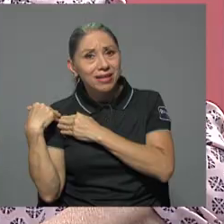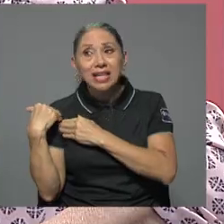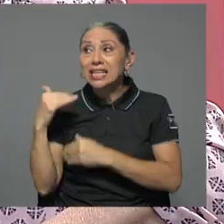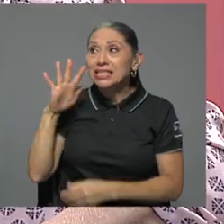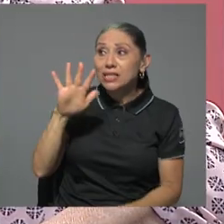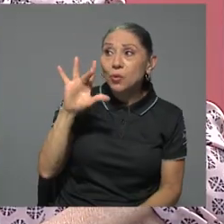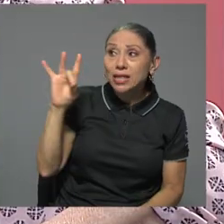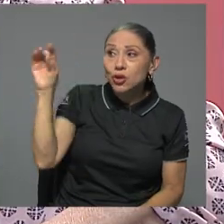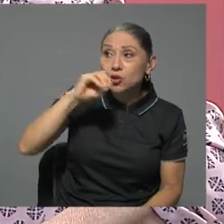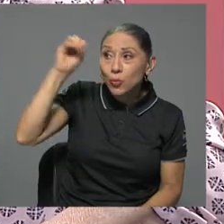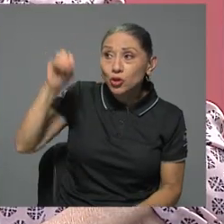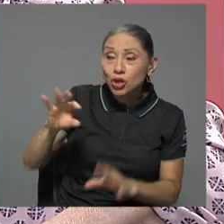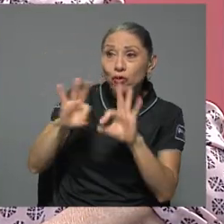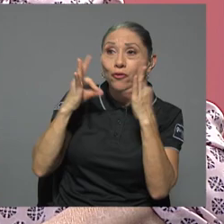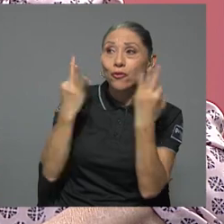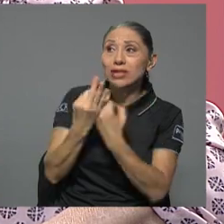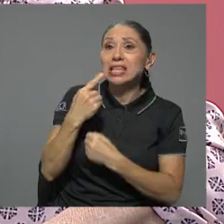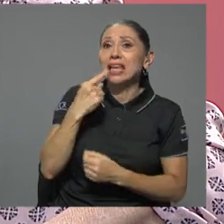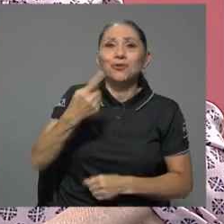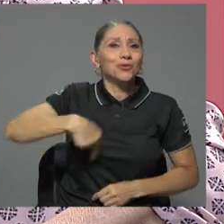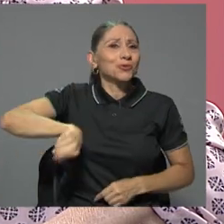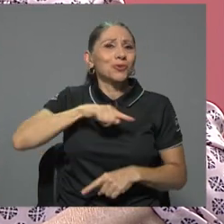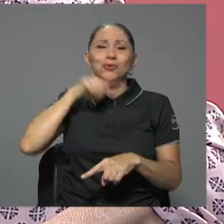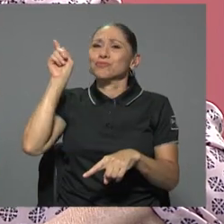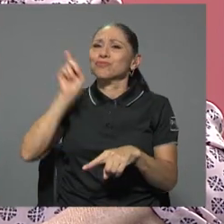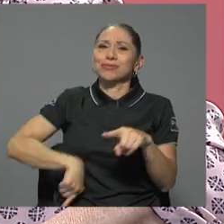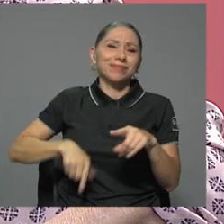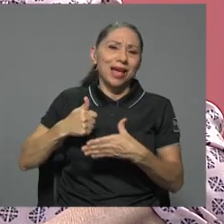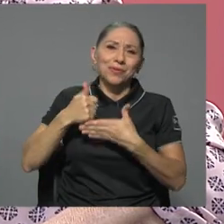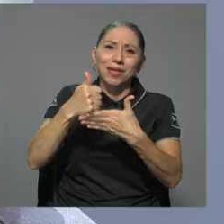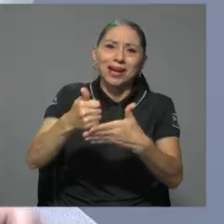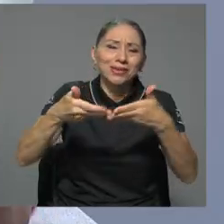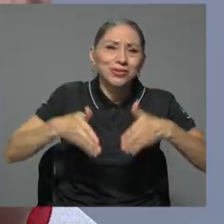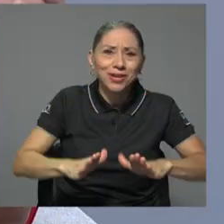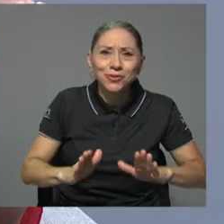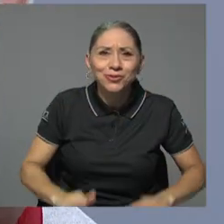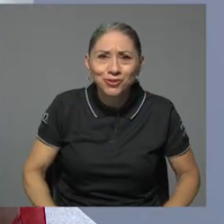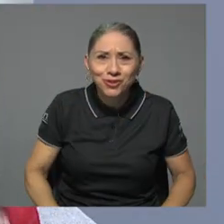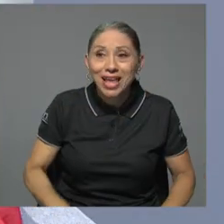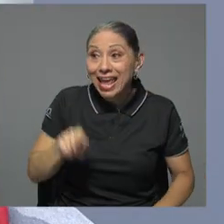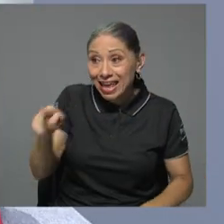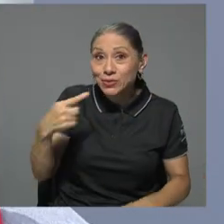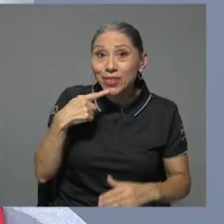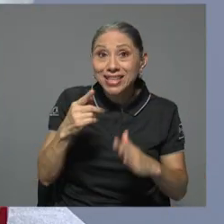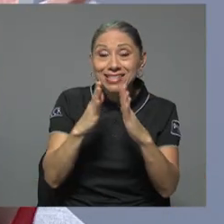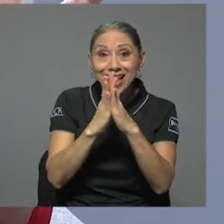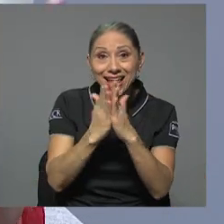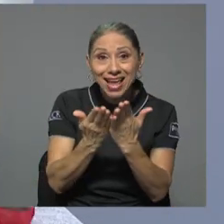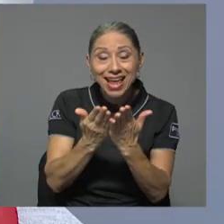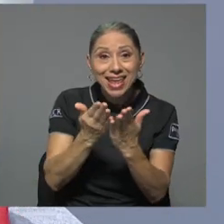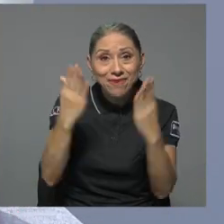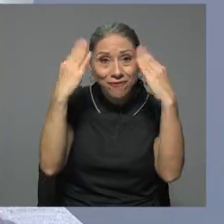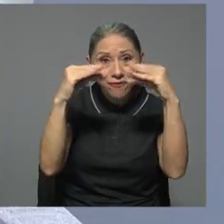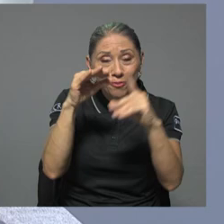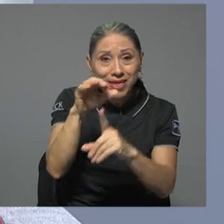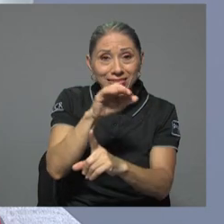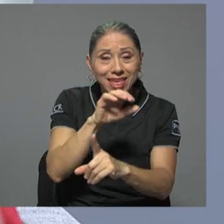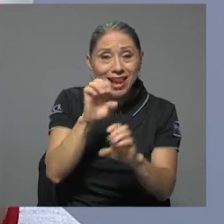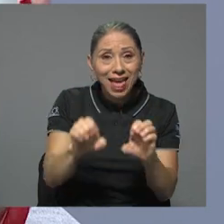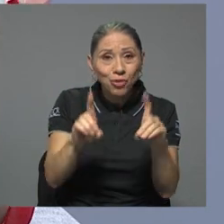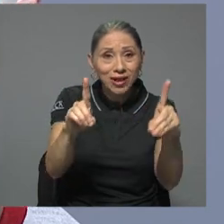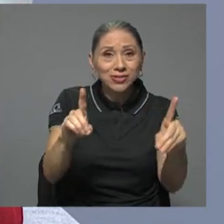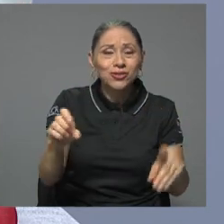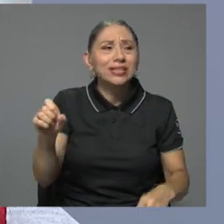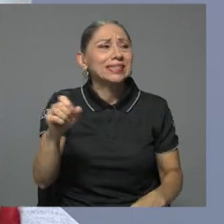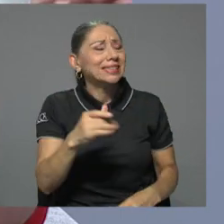los hogares dijeron no no tenemos capacidad la obra para ayudar a nuestros y no podía acuerdo con el informe 7 frío terrible